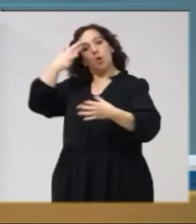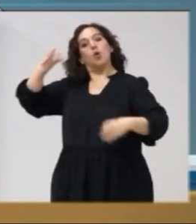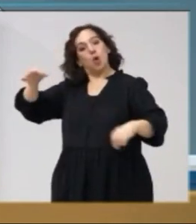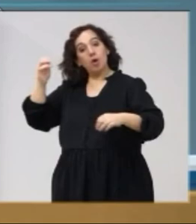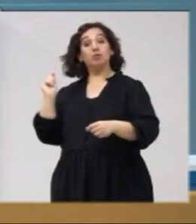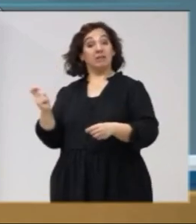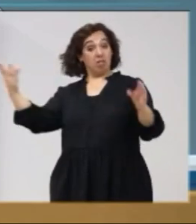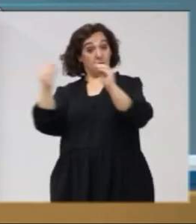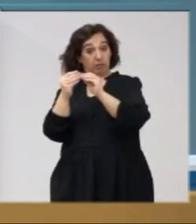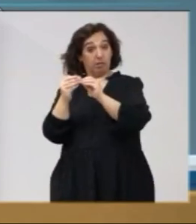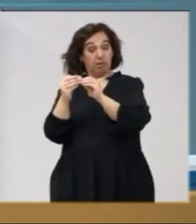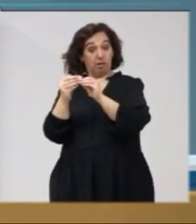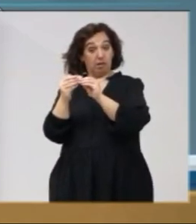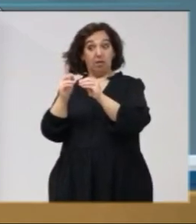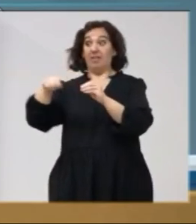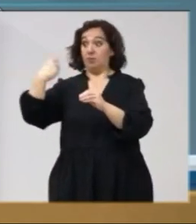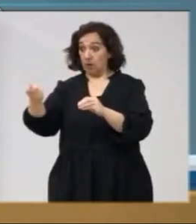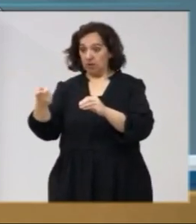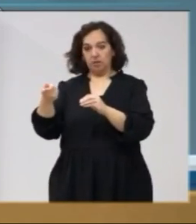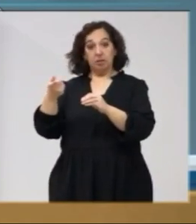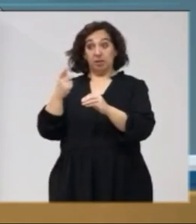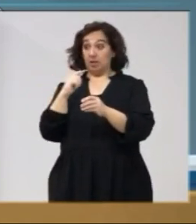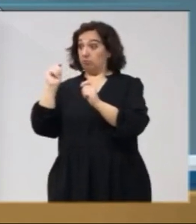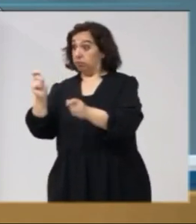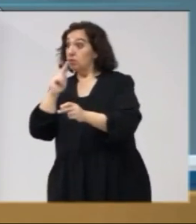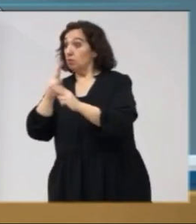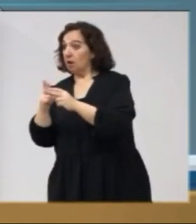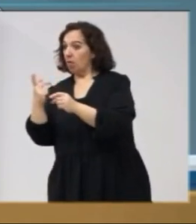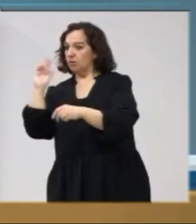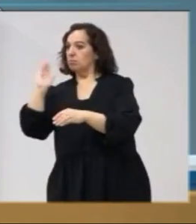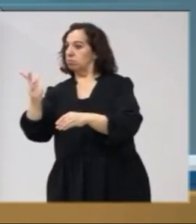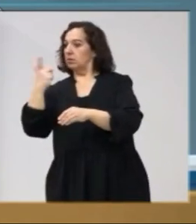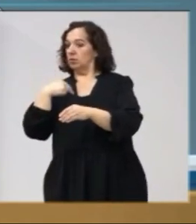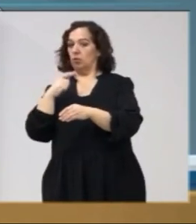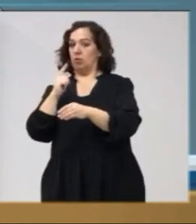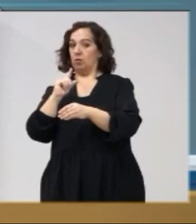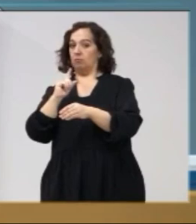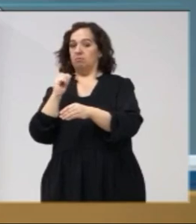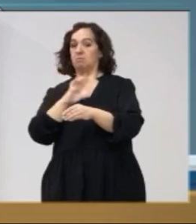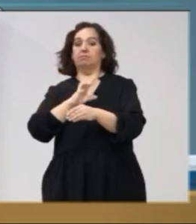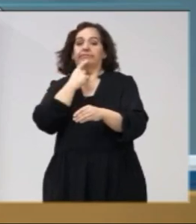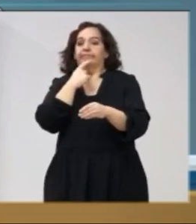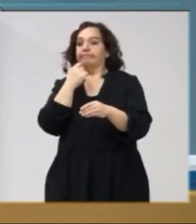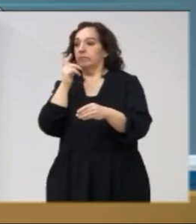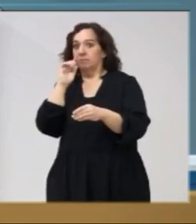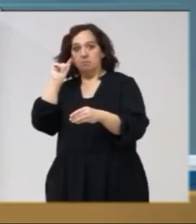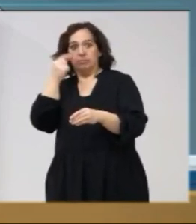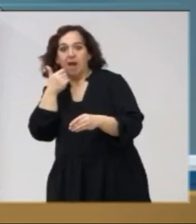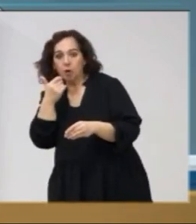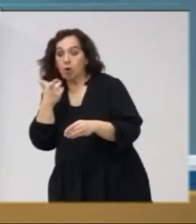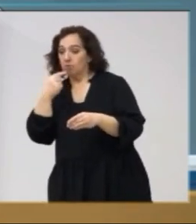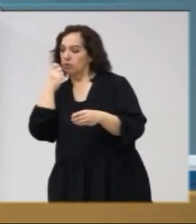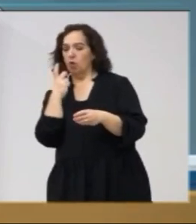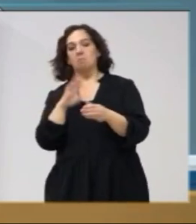de sentencia, al día siguiente yo me voy. Al día siguiente. aunque yo no tuviese nada que ver en la conducta